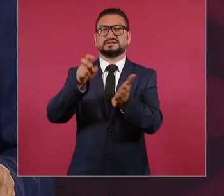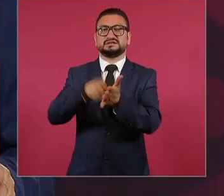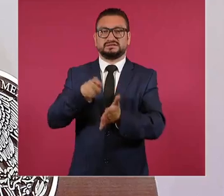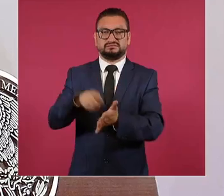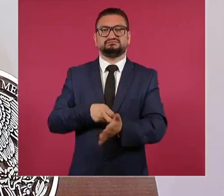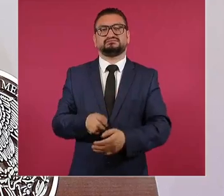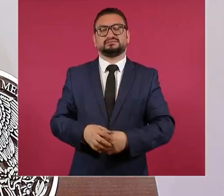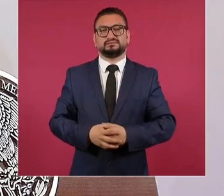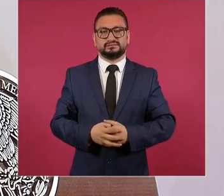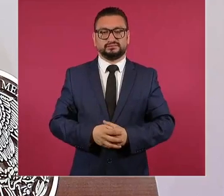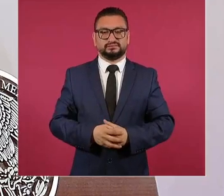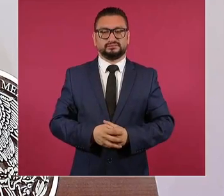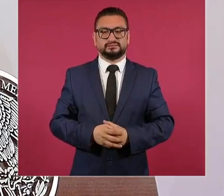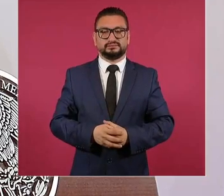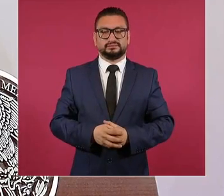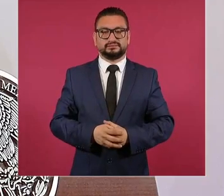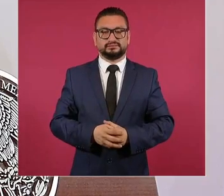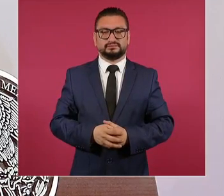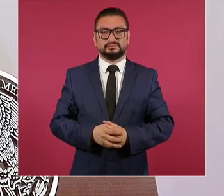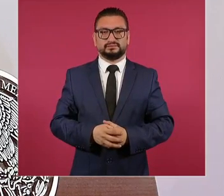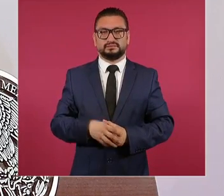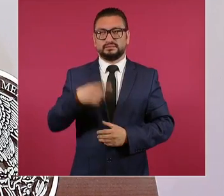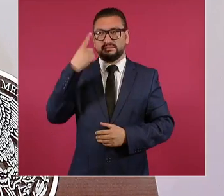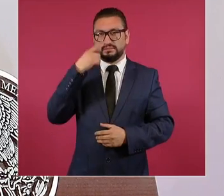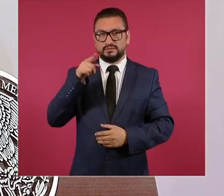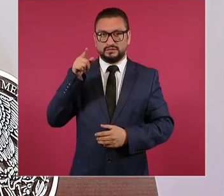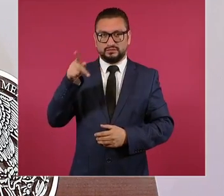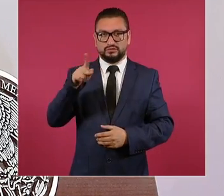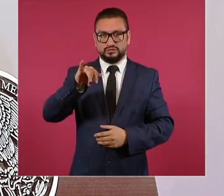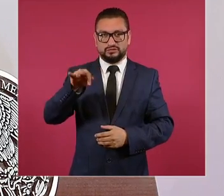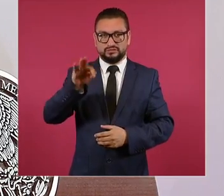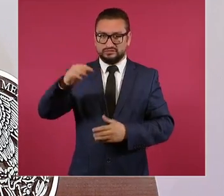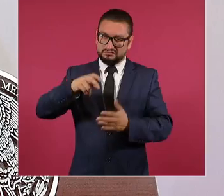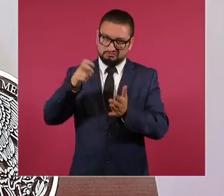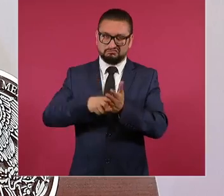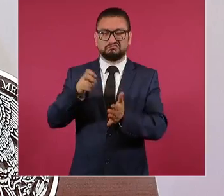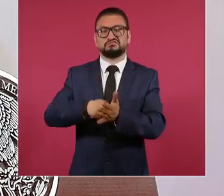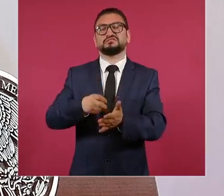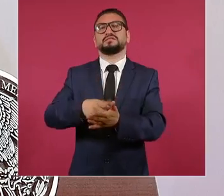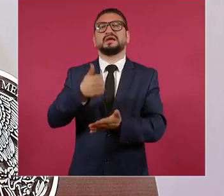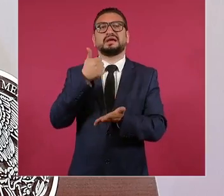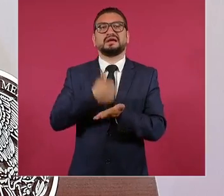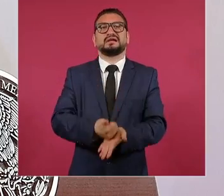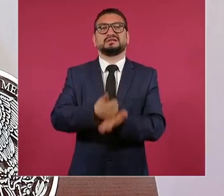al Poder Judicial. Y sí va a ayudar mucho,